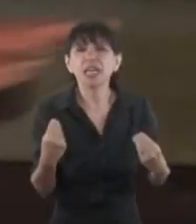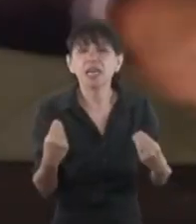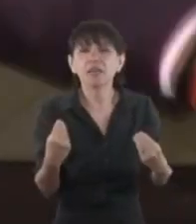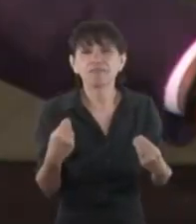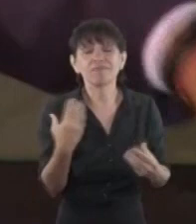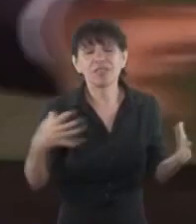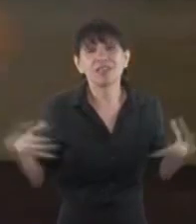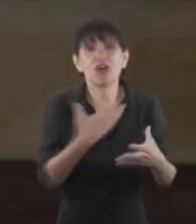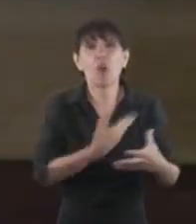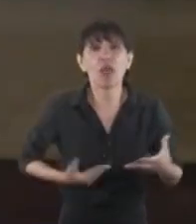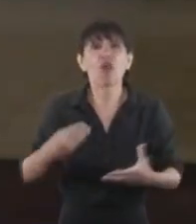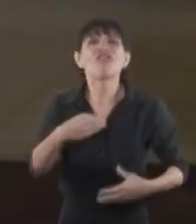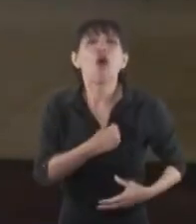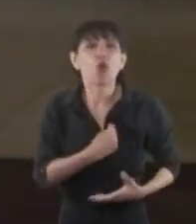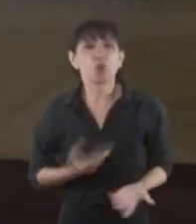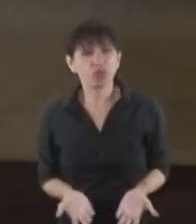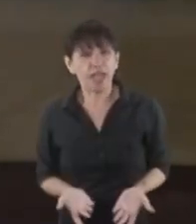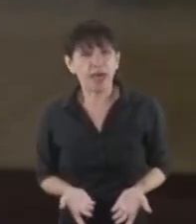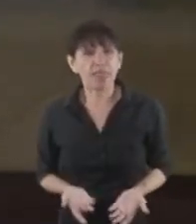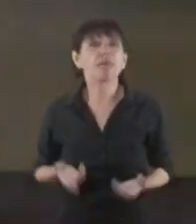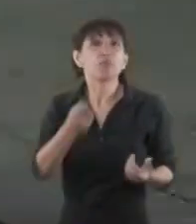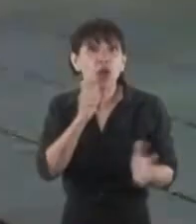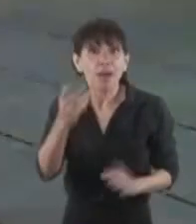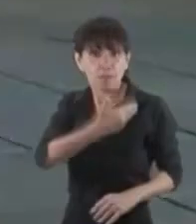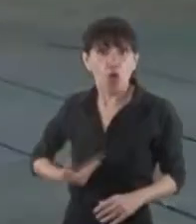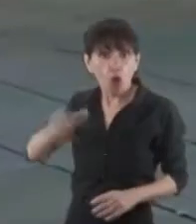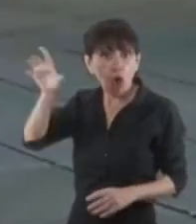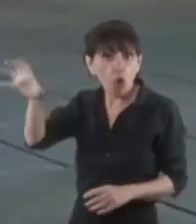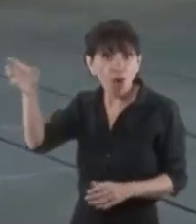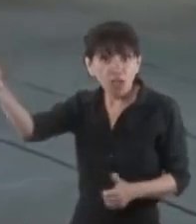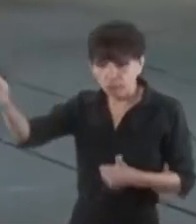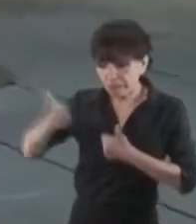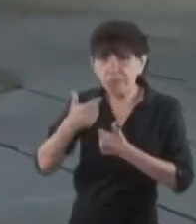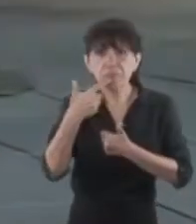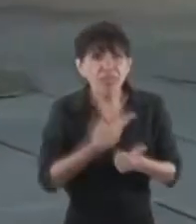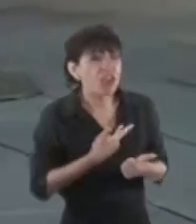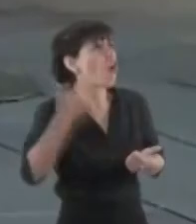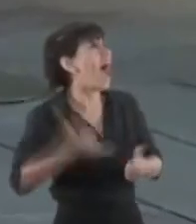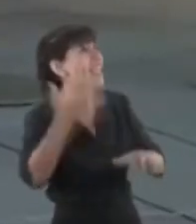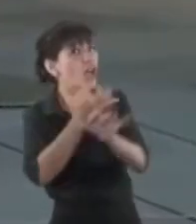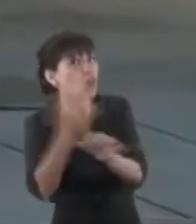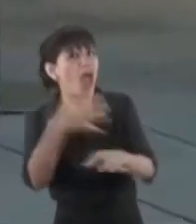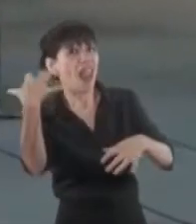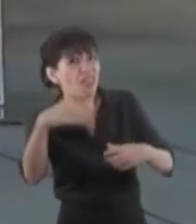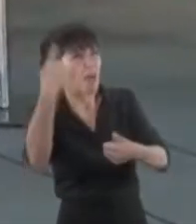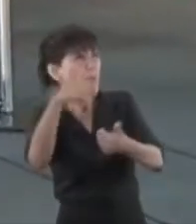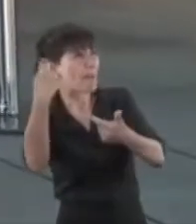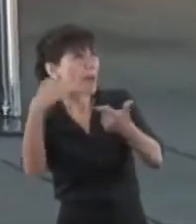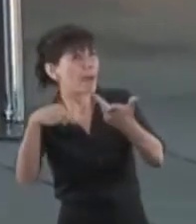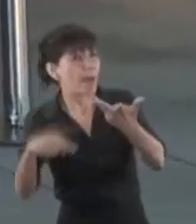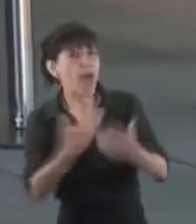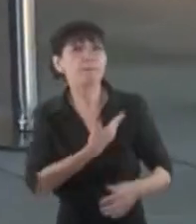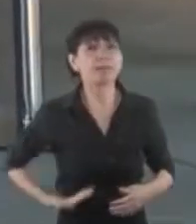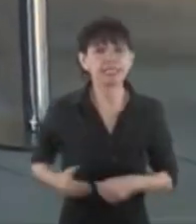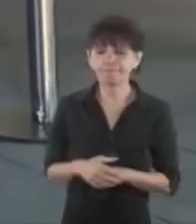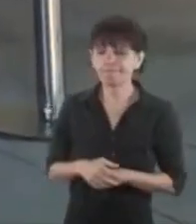un gobernador que vino y me dijo, mirá, hay una escuela que tenemos que poner en valor porque tiene todo esto que acabo de decir yo. Y un presidente que dijo,